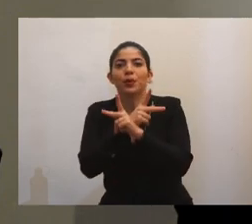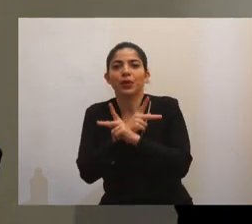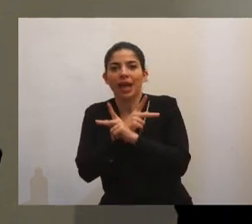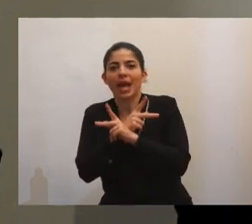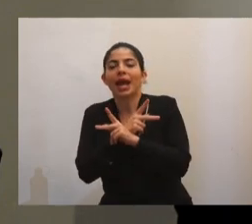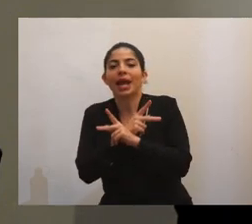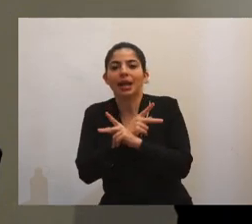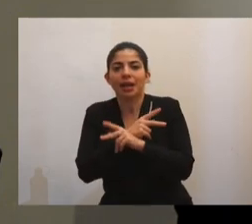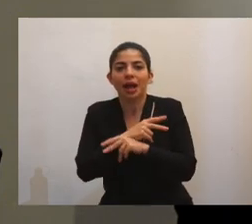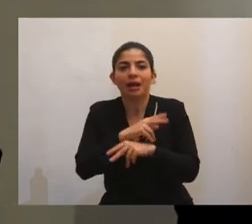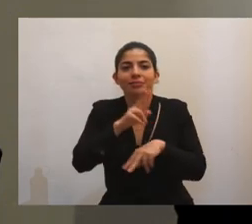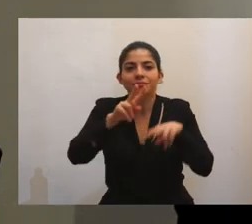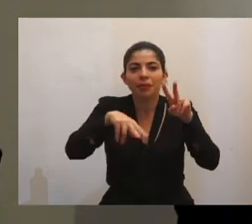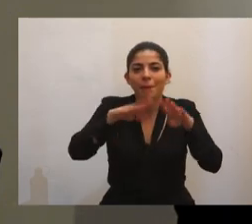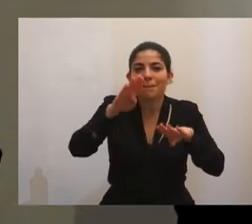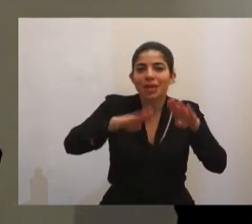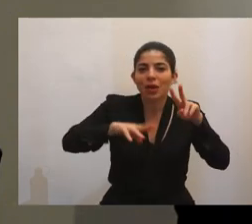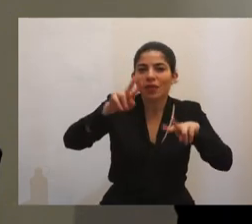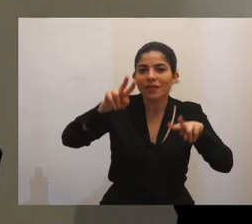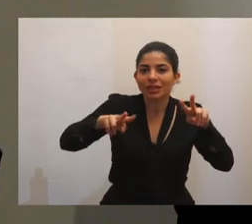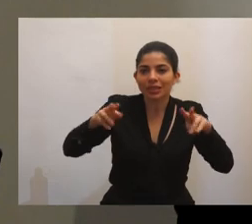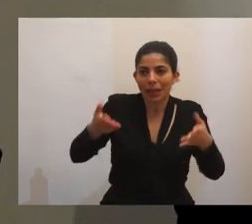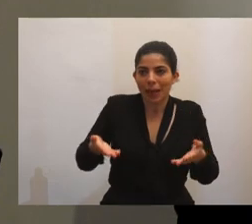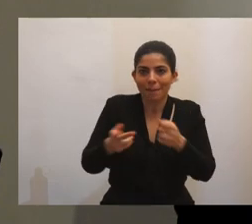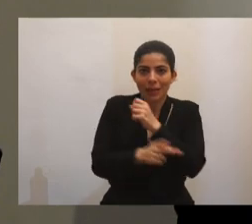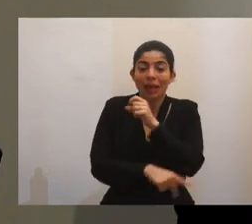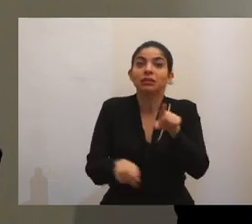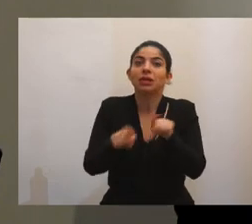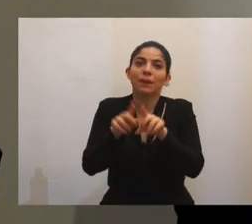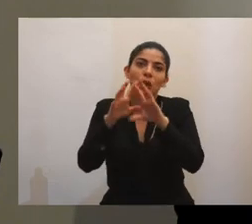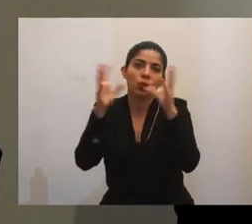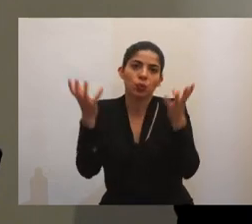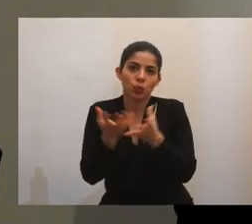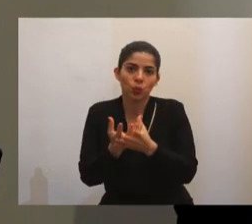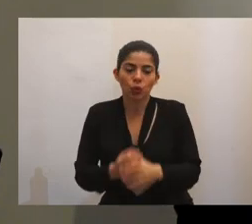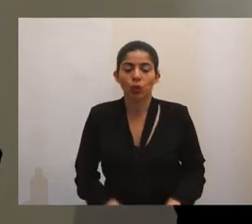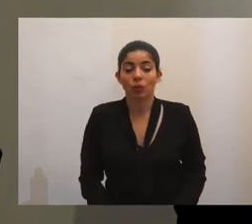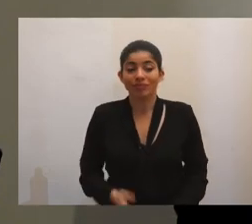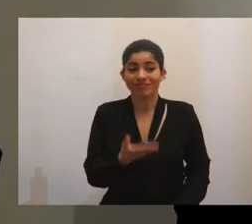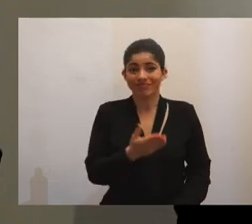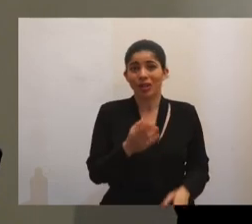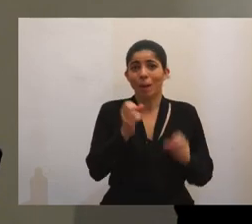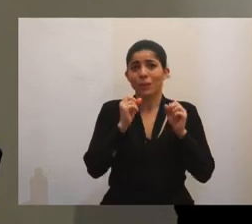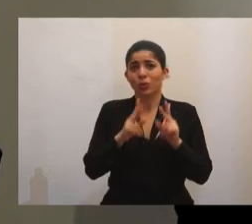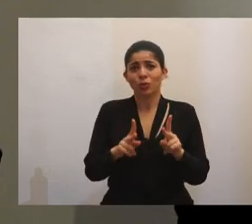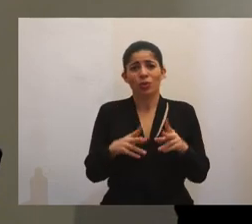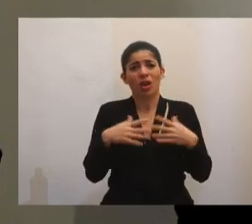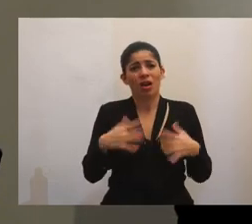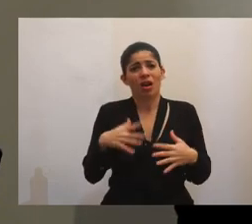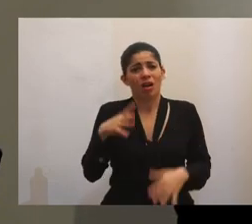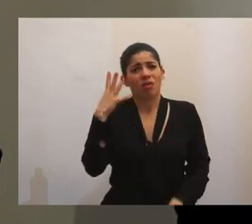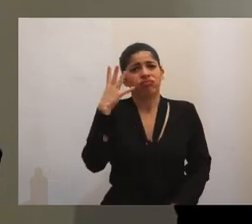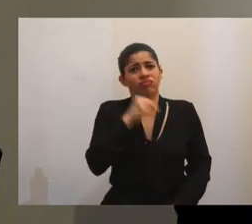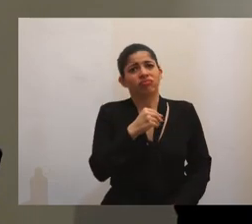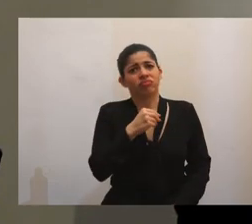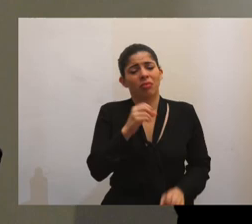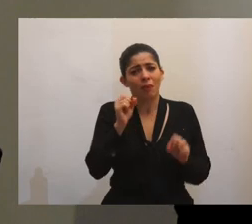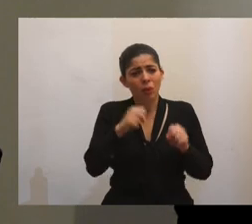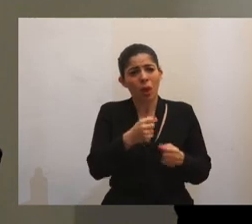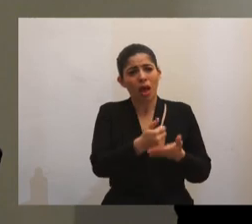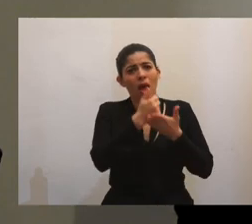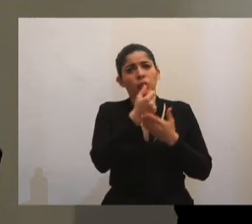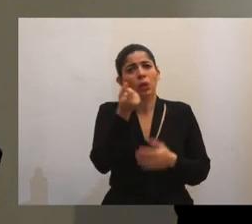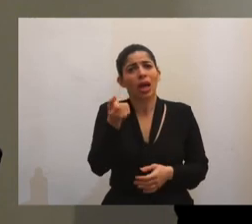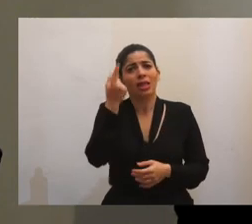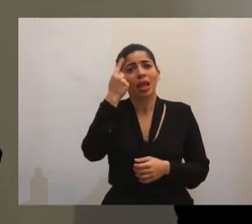la biodiversidad de nuestro país y, por lo tanto, del mundo entero. Esta es una oportunidad maravillosa para entender que